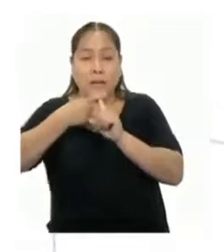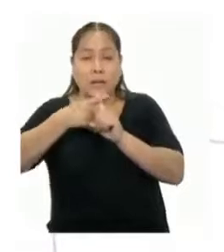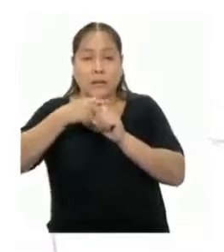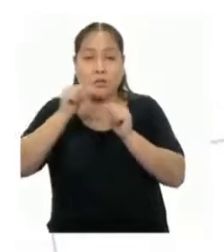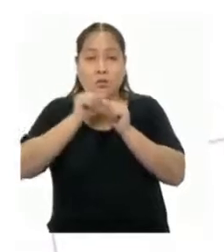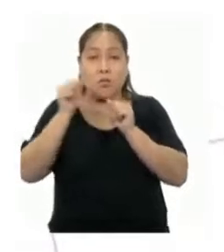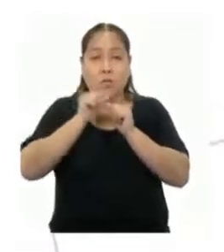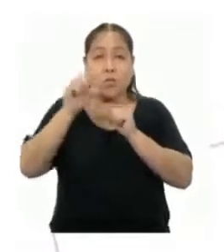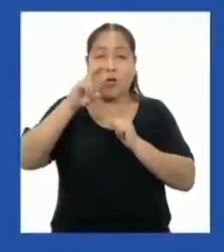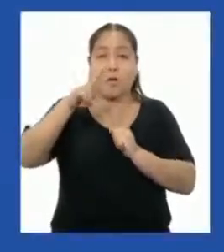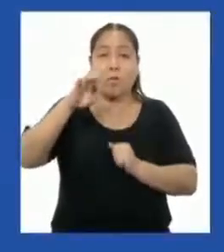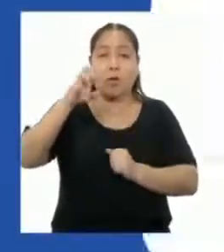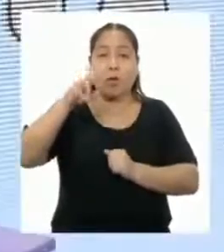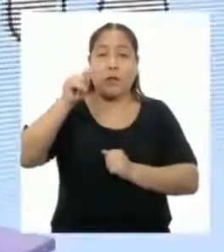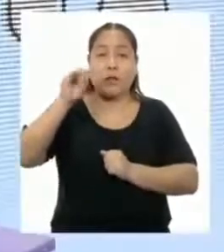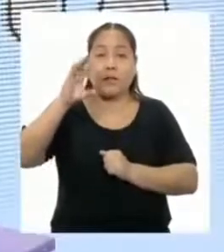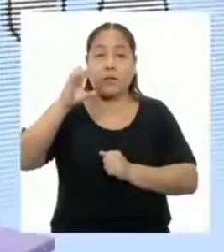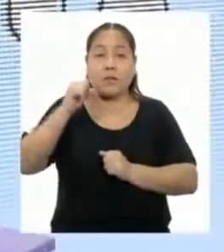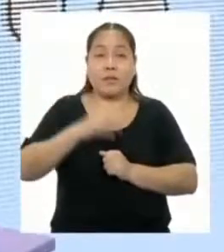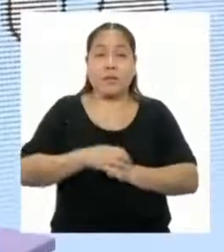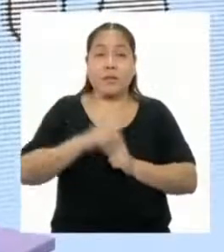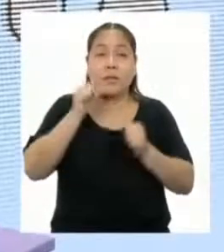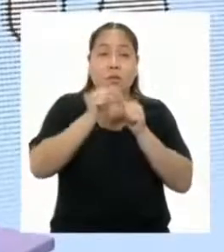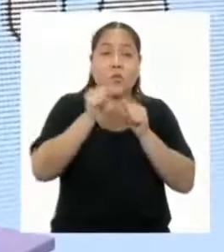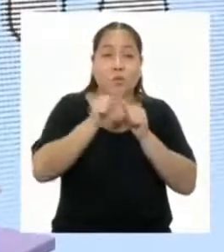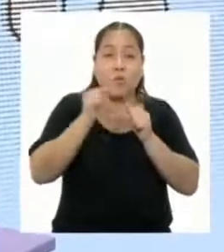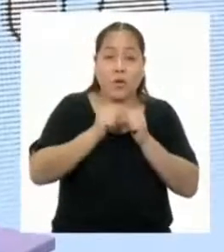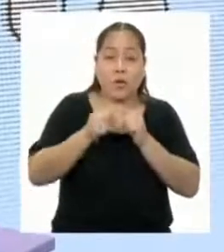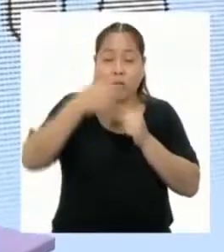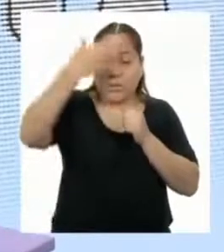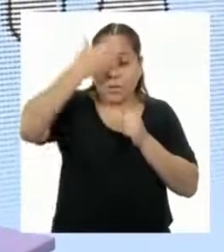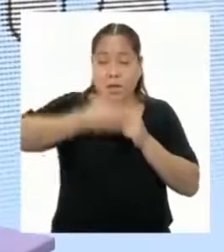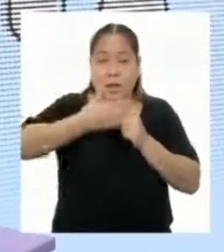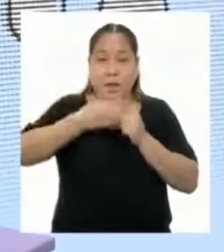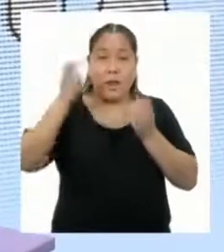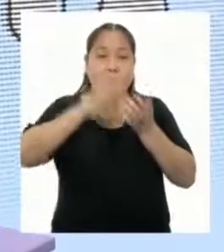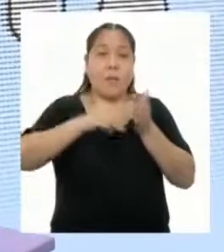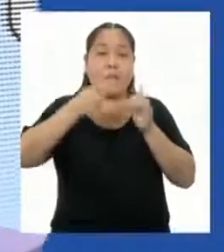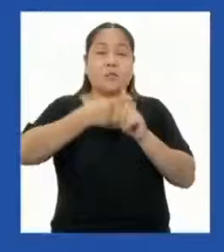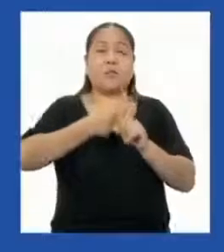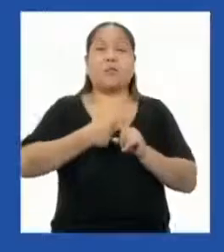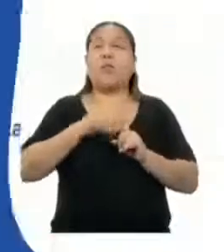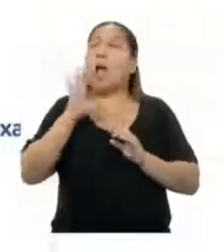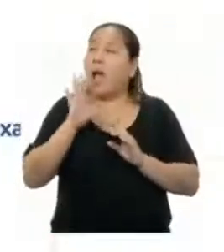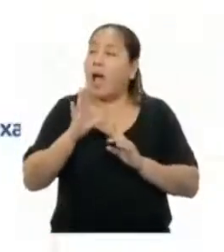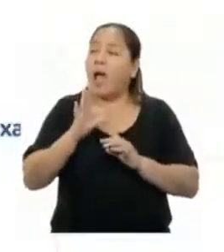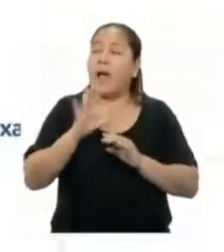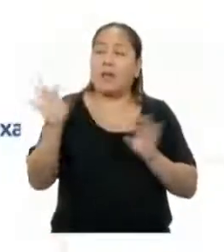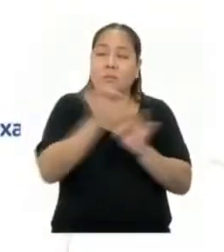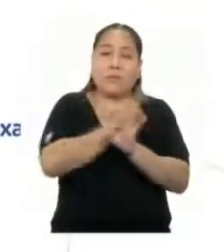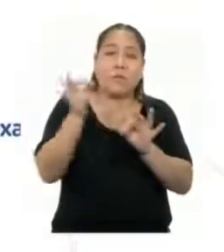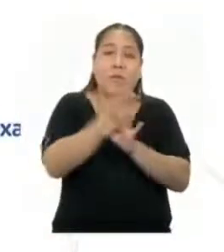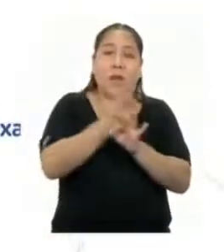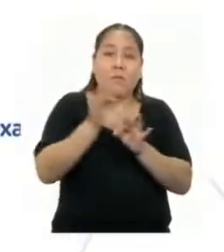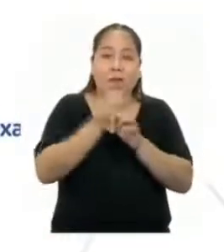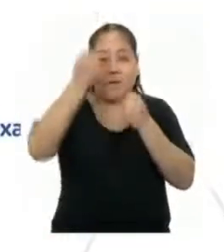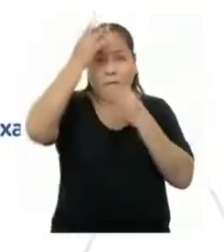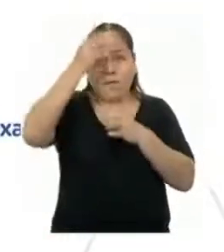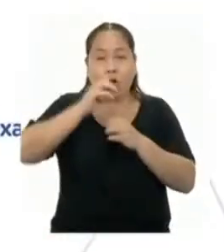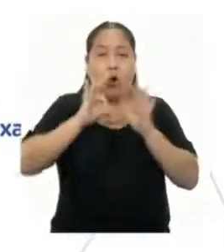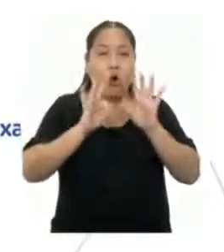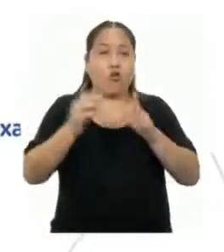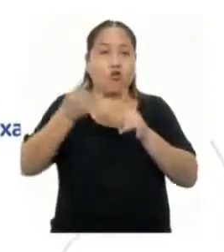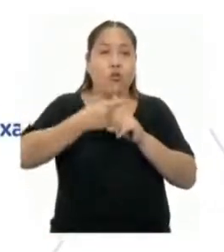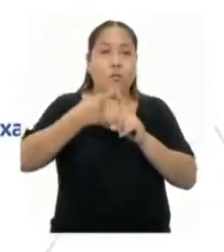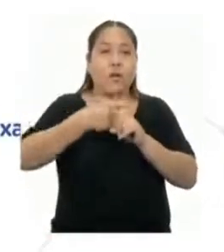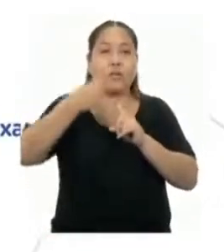aristas más 2. Claro, entonces así solo reemplazamos información. Sería entonces 8 más